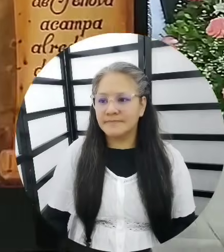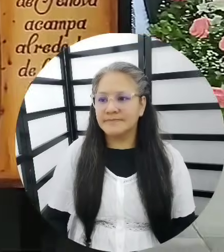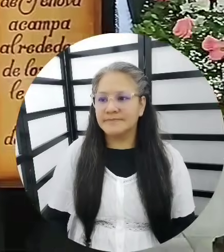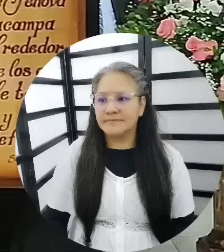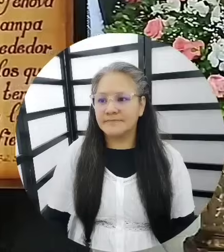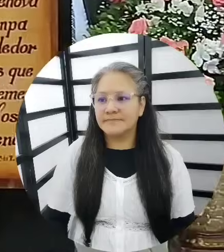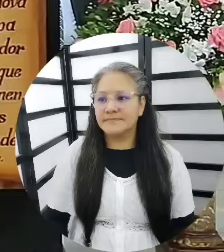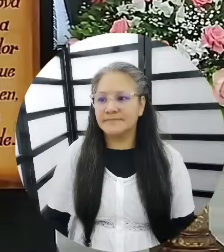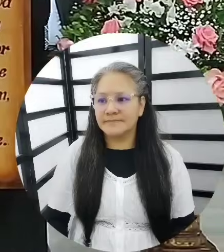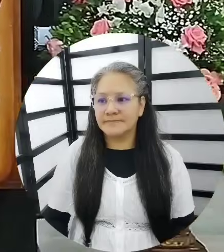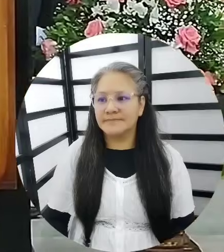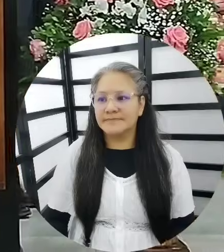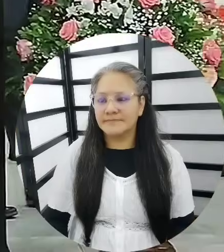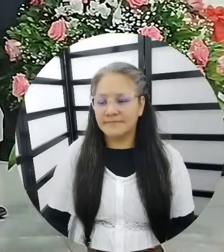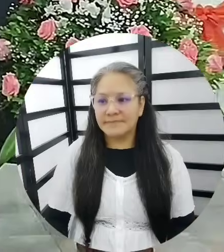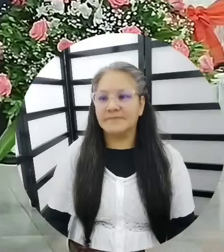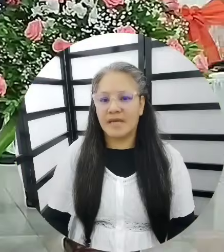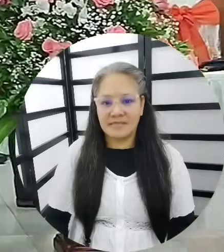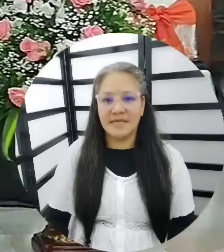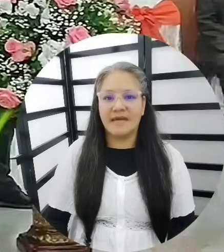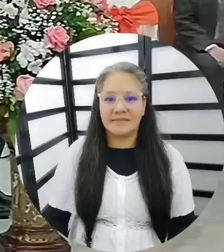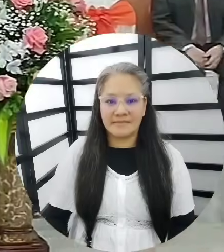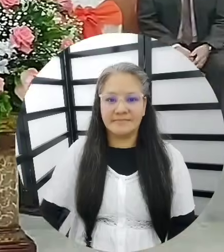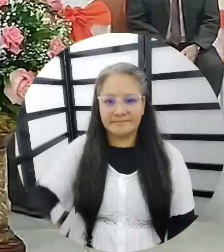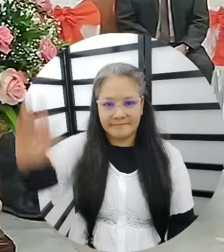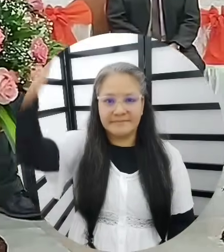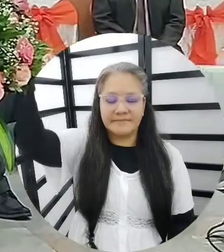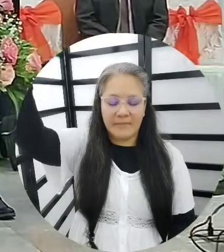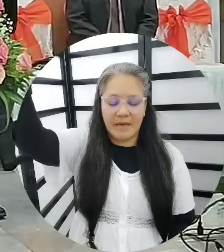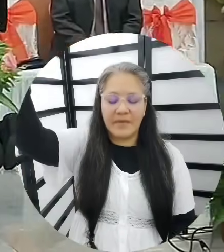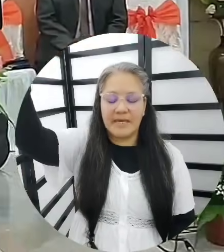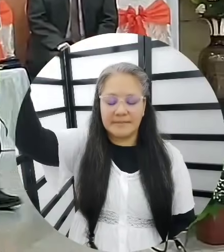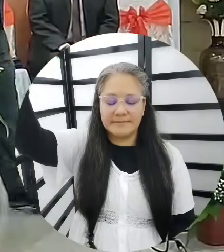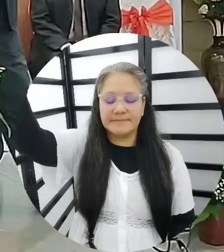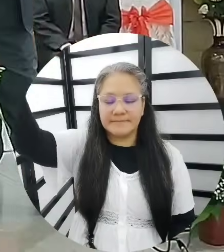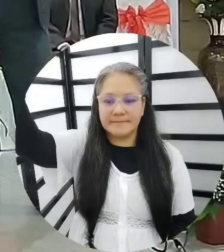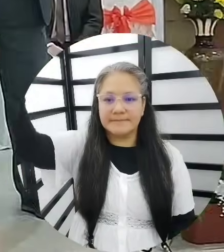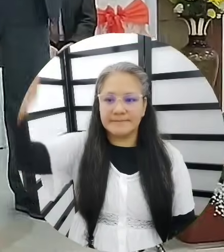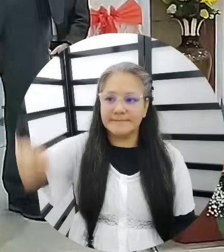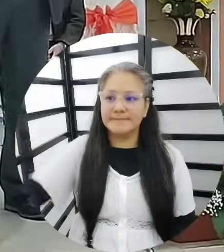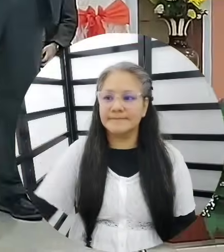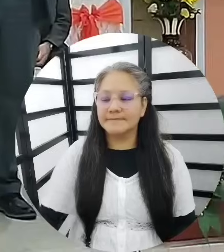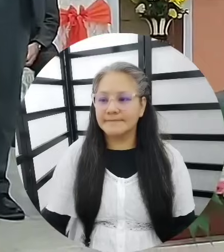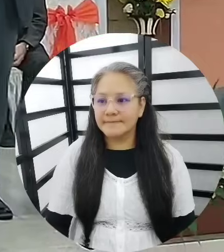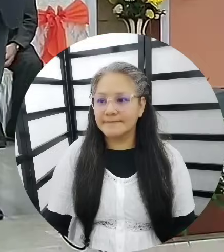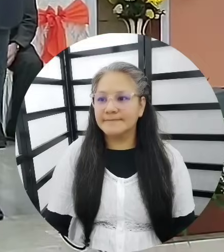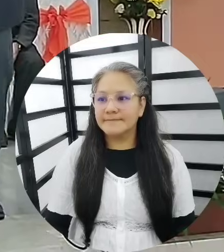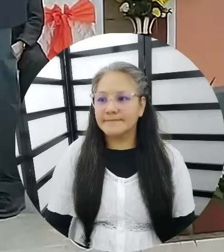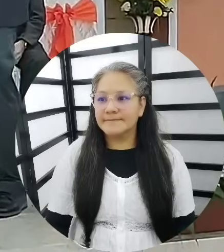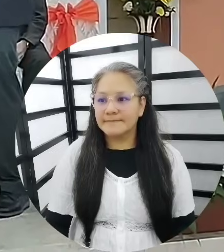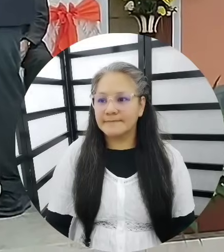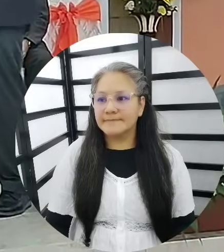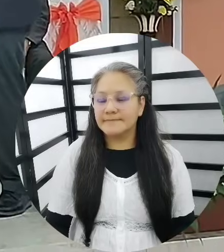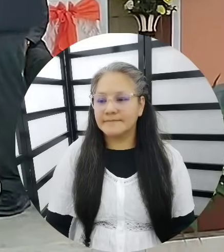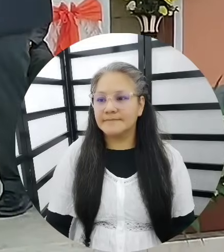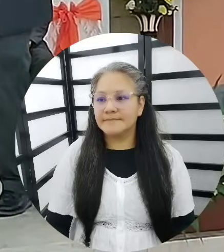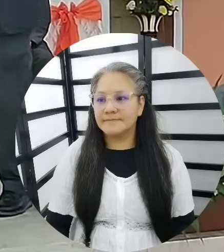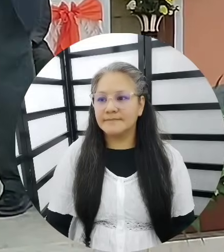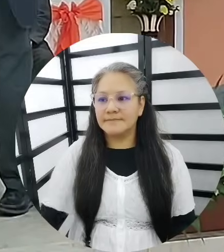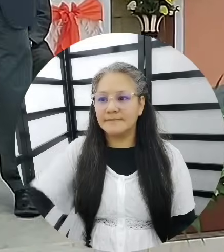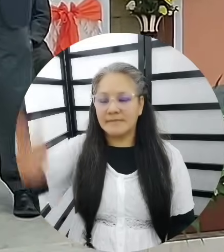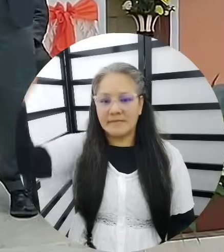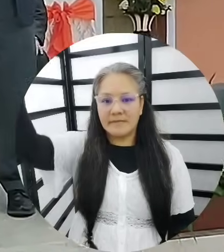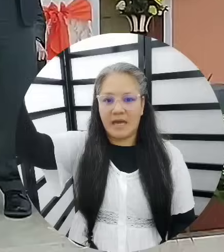Aleluya. Para poder permanecer de pie, para poder perseverar, para poder seguir adelante, para poder